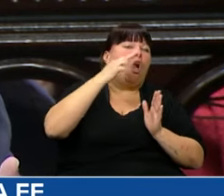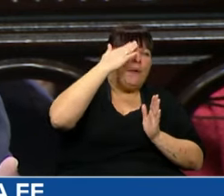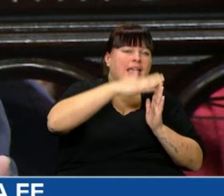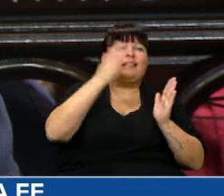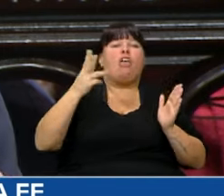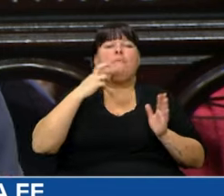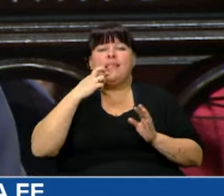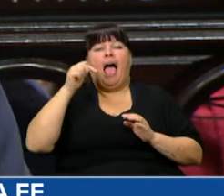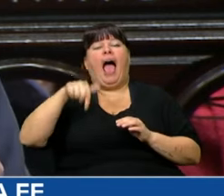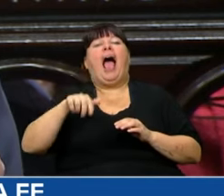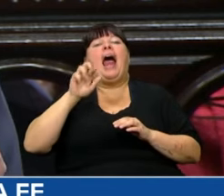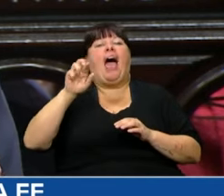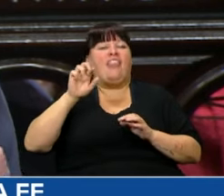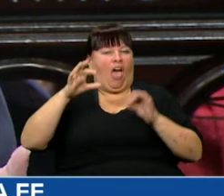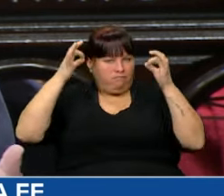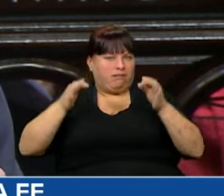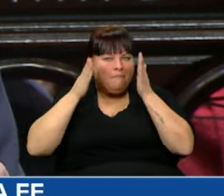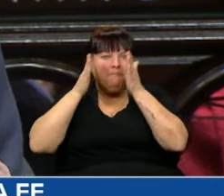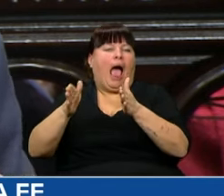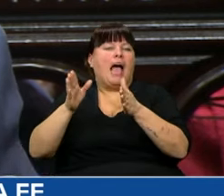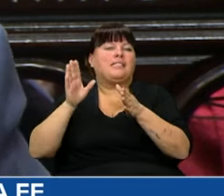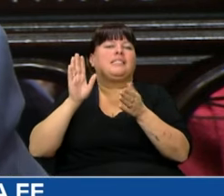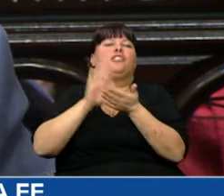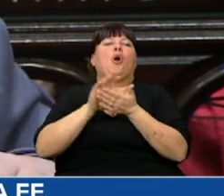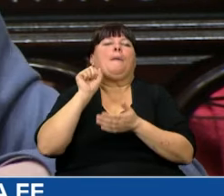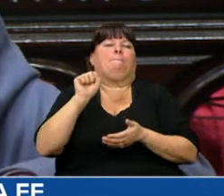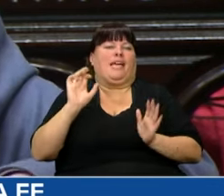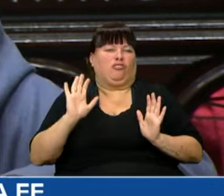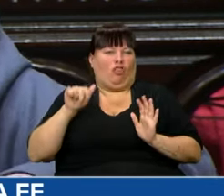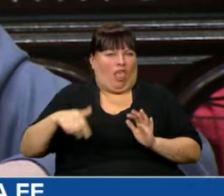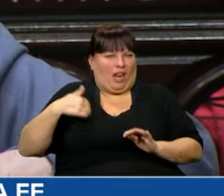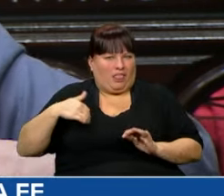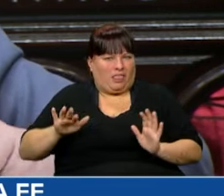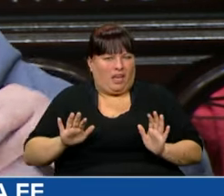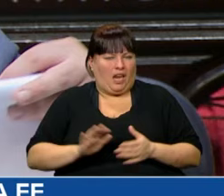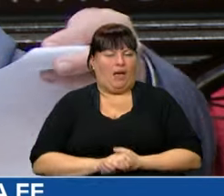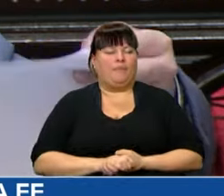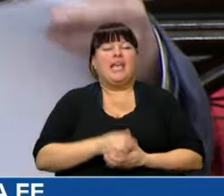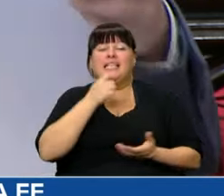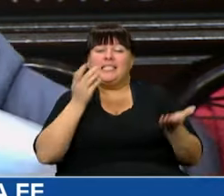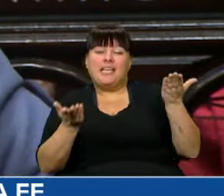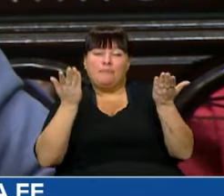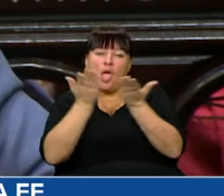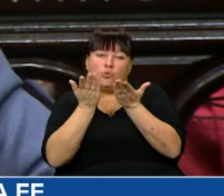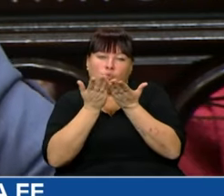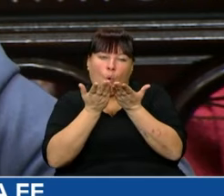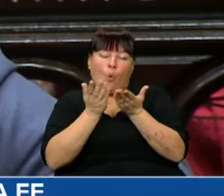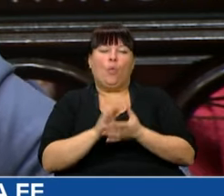el 2019, y ahora las deudas están más colocadas, obviamente, sobre moneda nacional. Pero si analizás